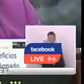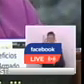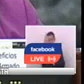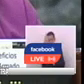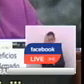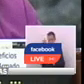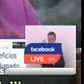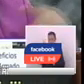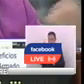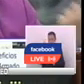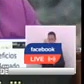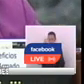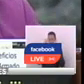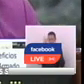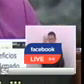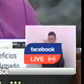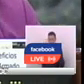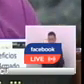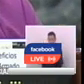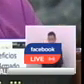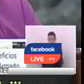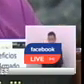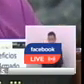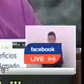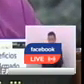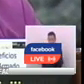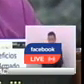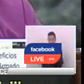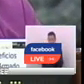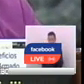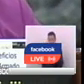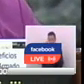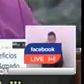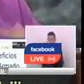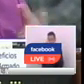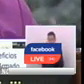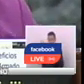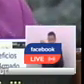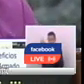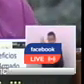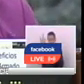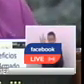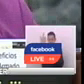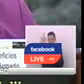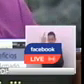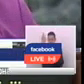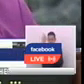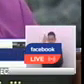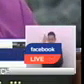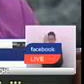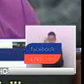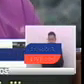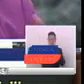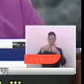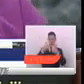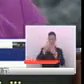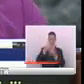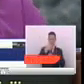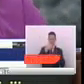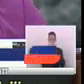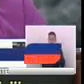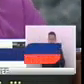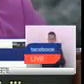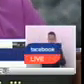hace ocho días se concentraron en la plaza libertad varias organizaciones de veteranos